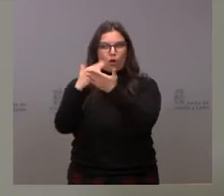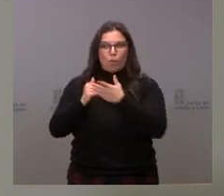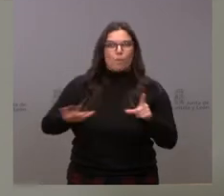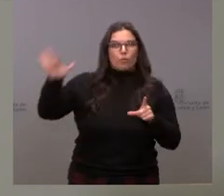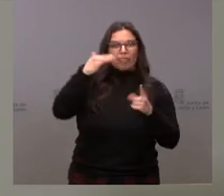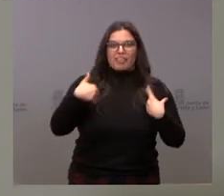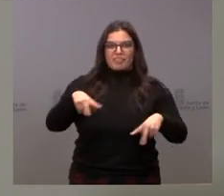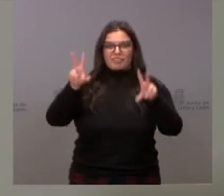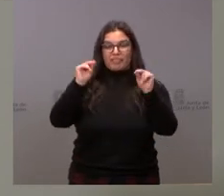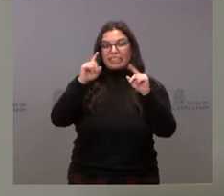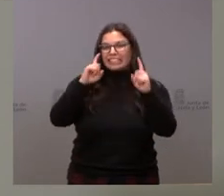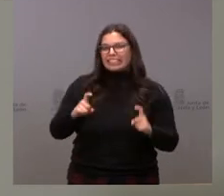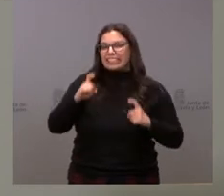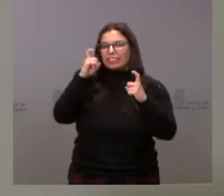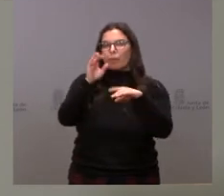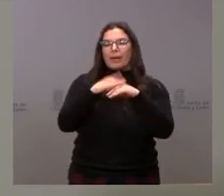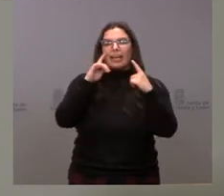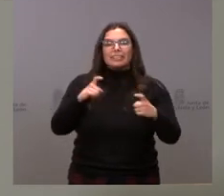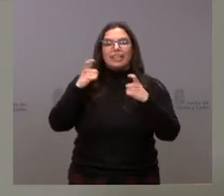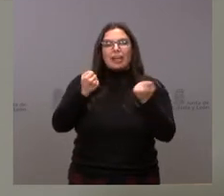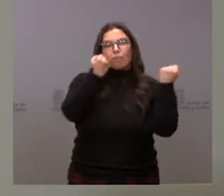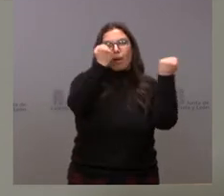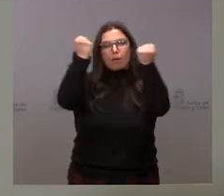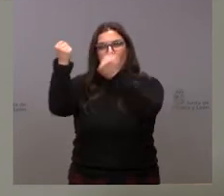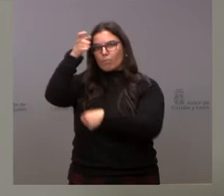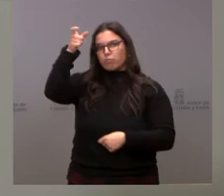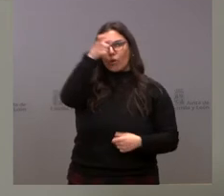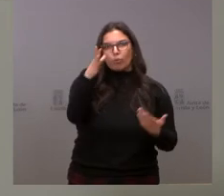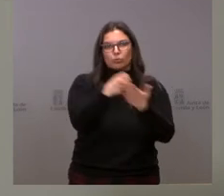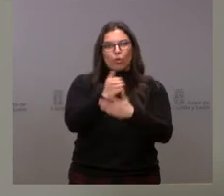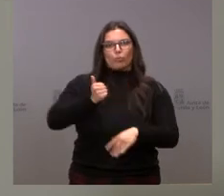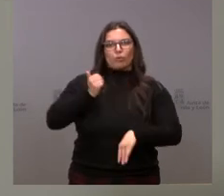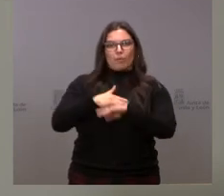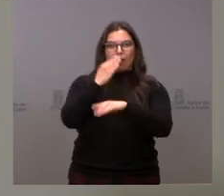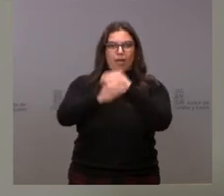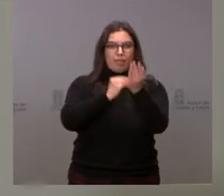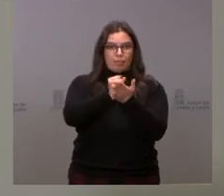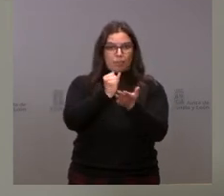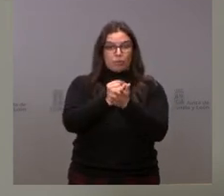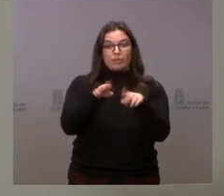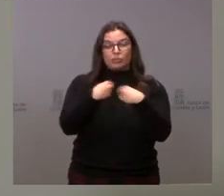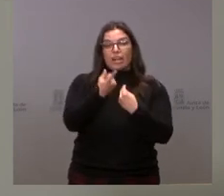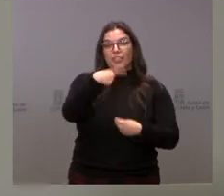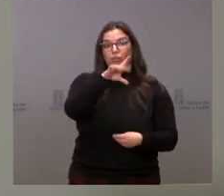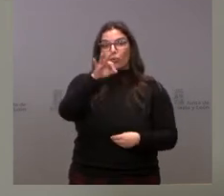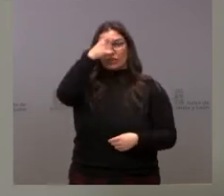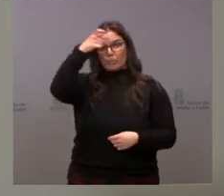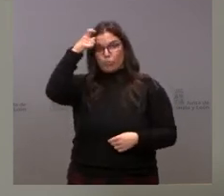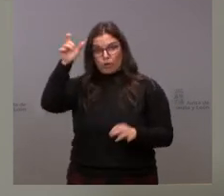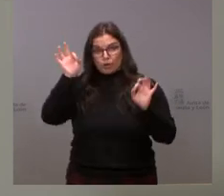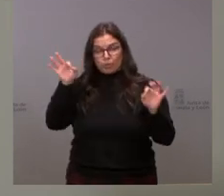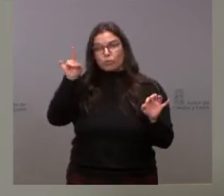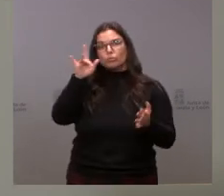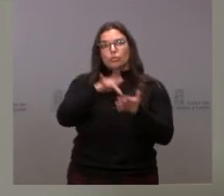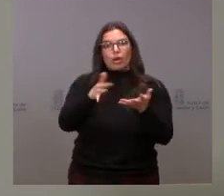se ha realizado un esfuerzo por acercar estos las pruebas al medio rural de este modo más de 150 localidades del medio rural se han